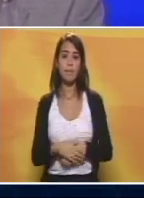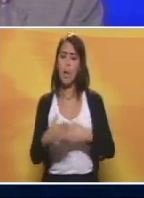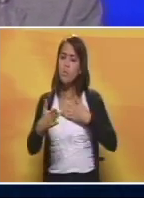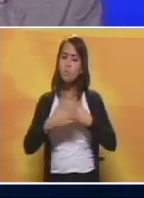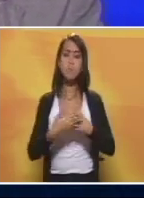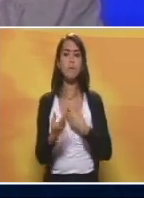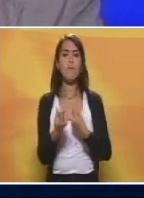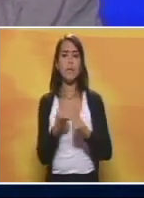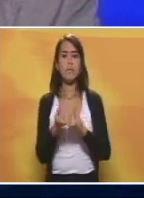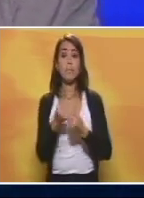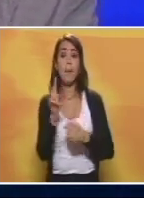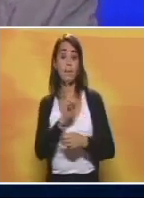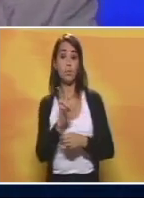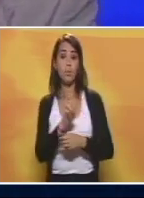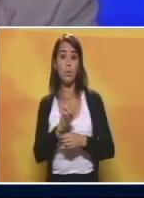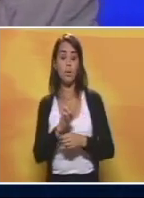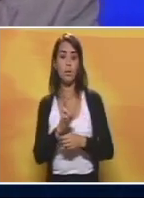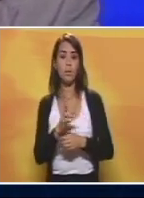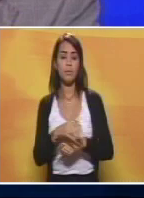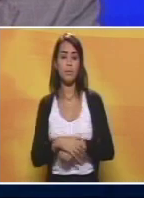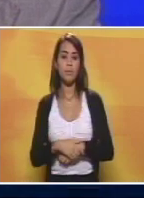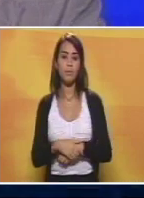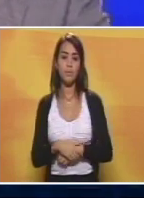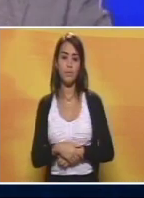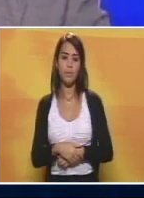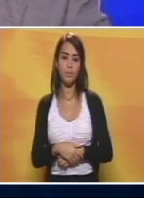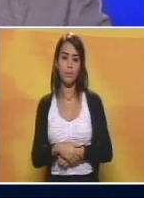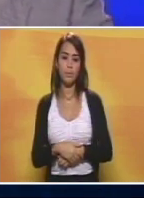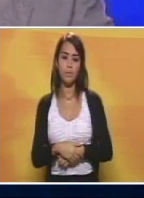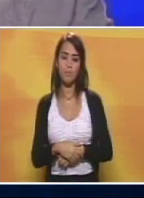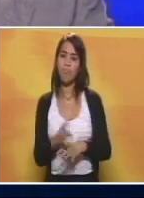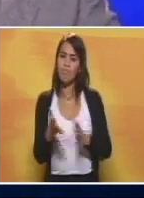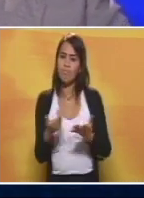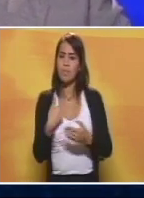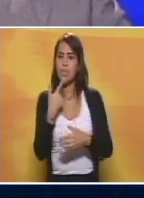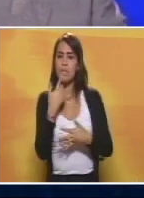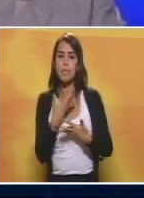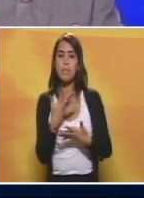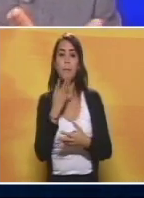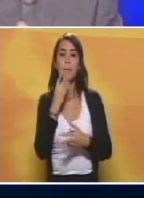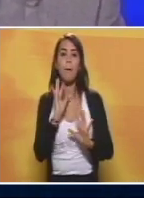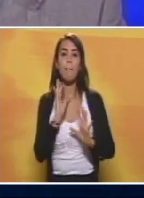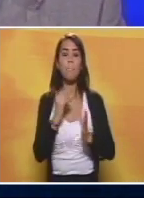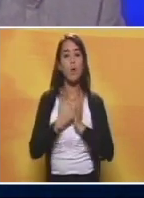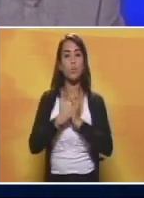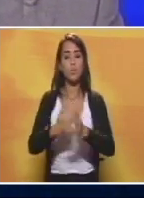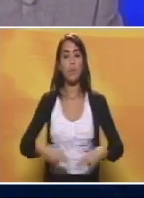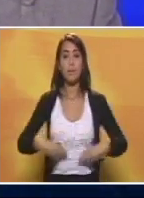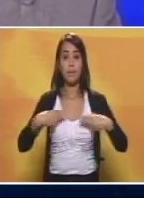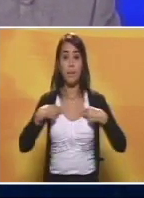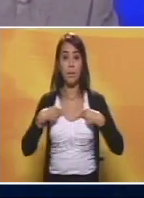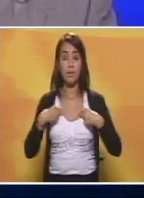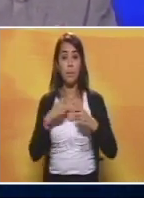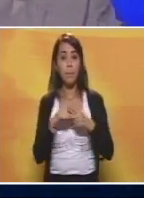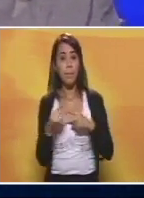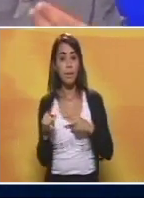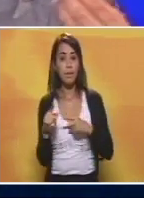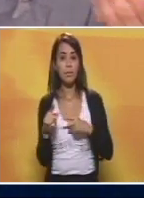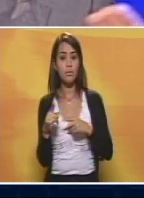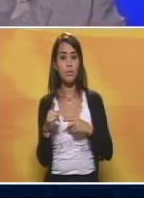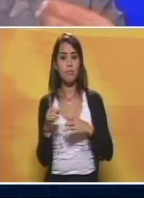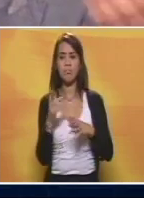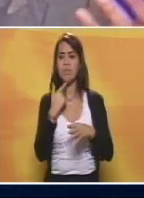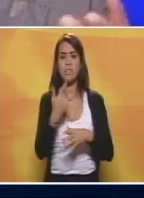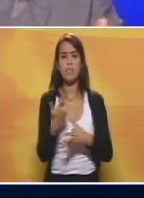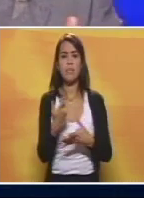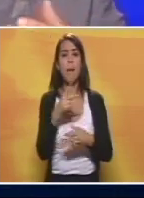financiera este que se tiene contra venezuela se habla por un lado de un canal humanitario donde dicen que van